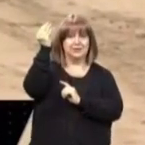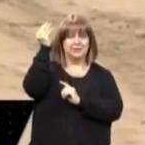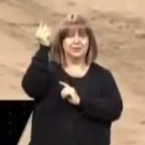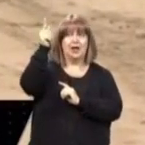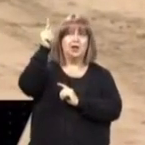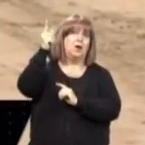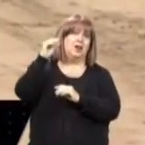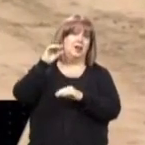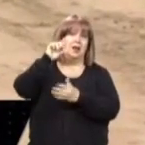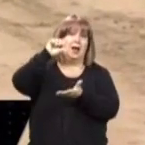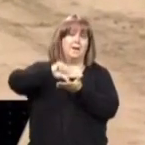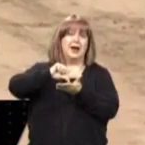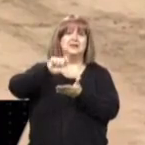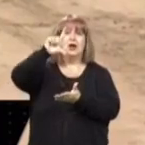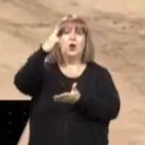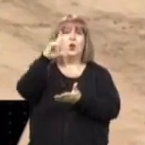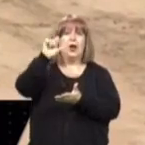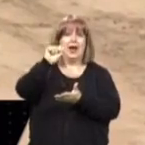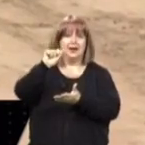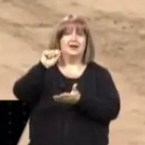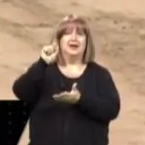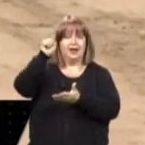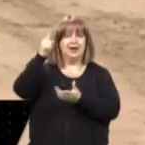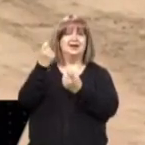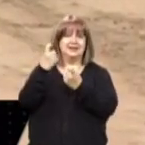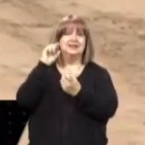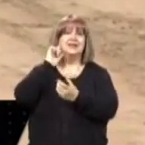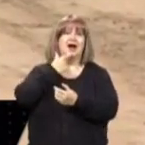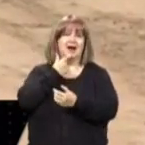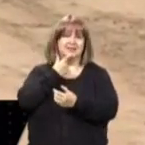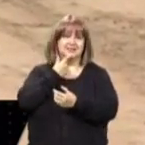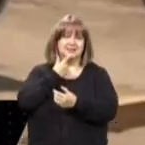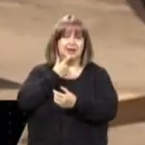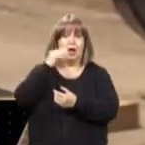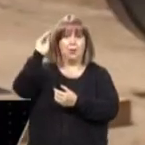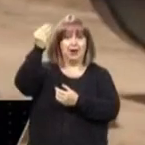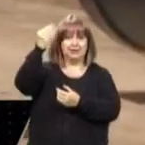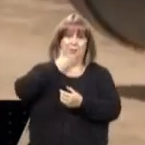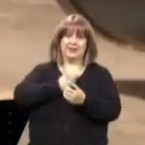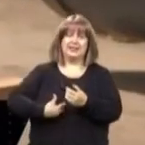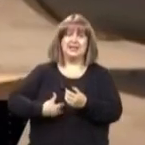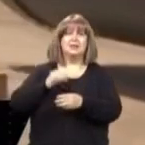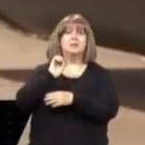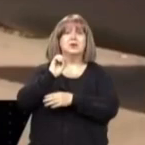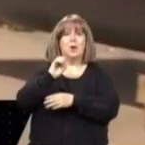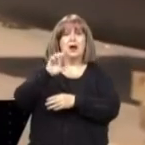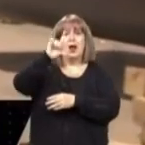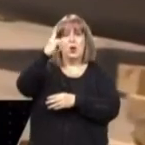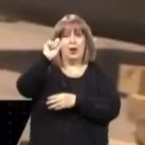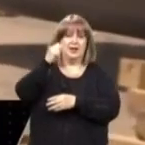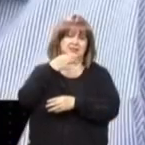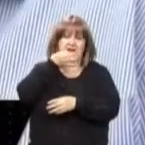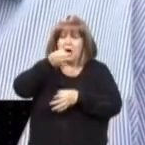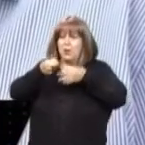país hermano, con Lula ya lo hemos hablado, que está necesitando de energía gasífera y que podemos nosotros suministrarla. Nada más ni nada menos que